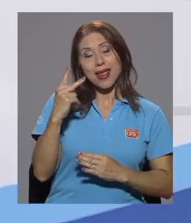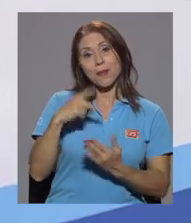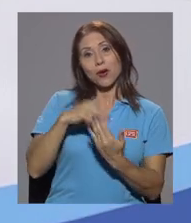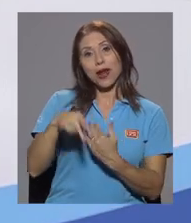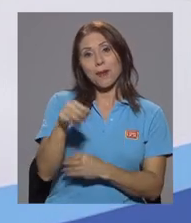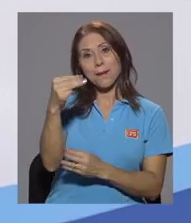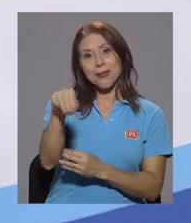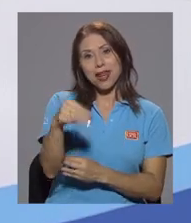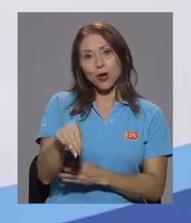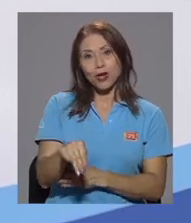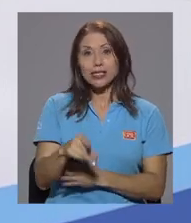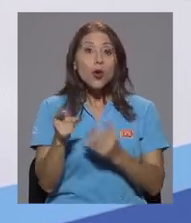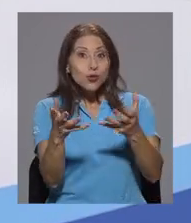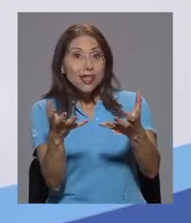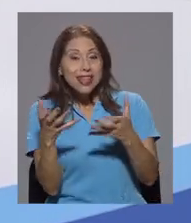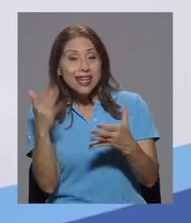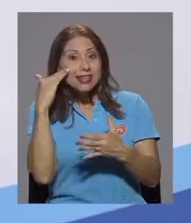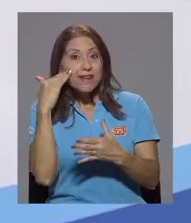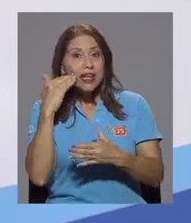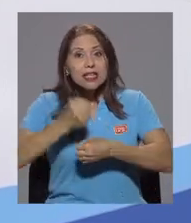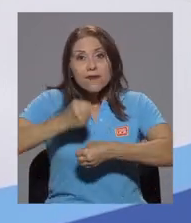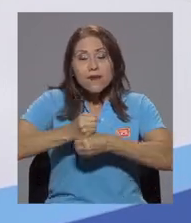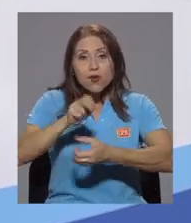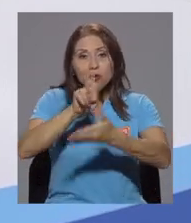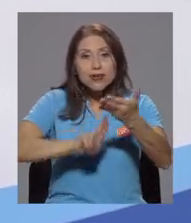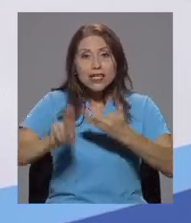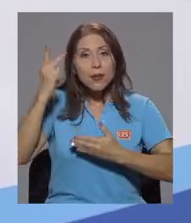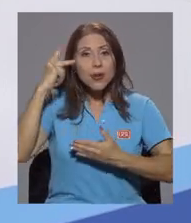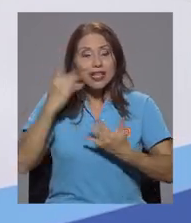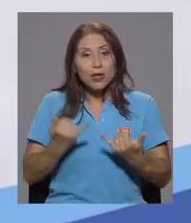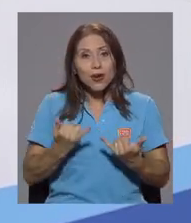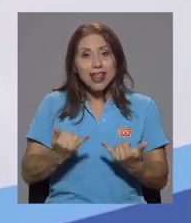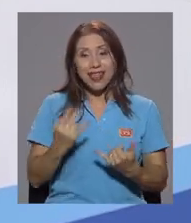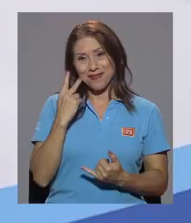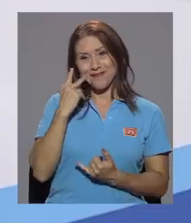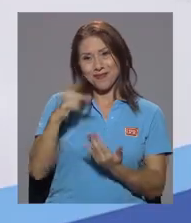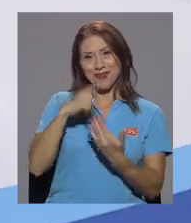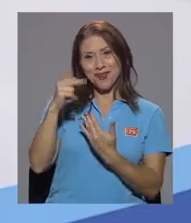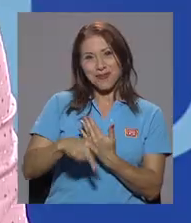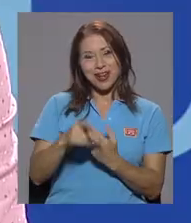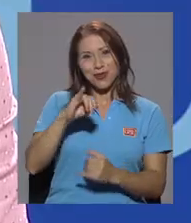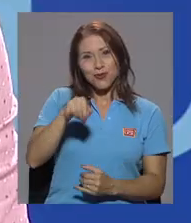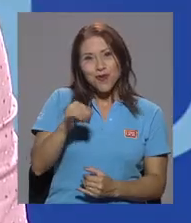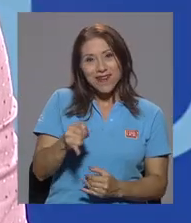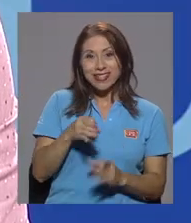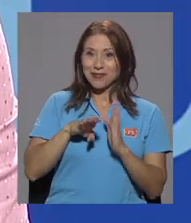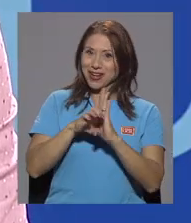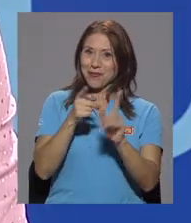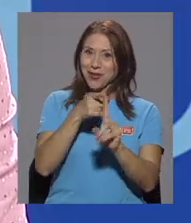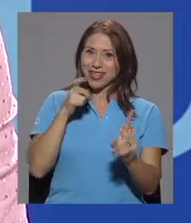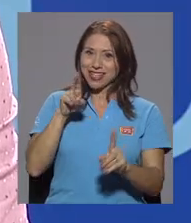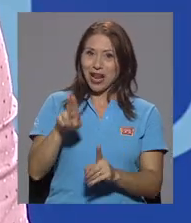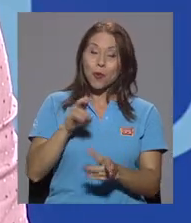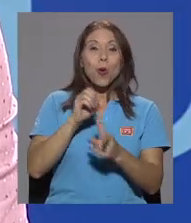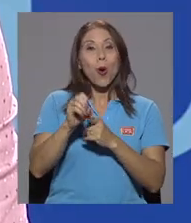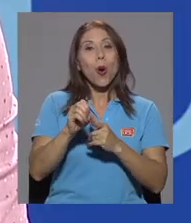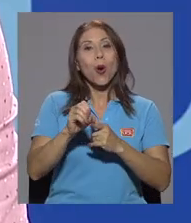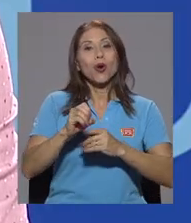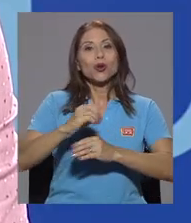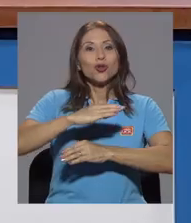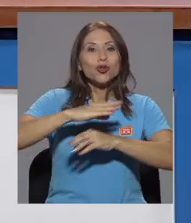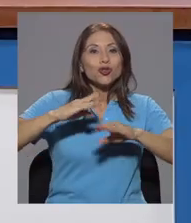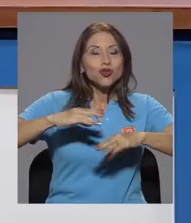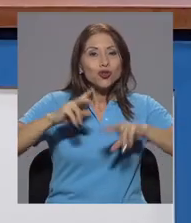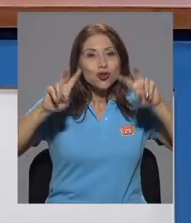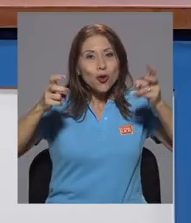quieres saber sobre el quehacer universitario y sobre la política en la actualidad no sintoniza los jueves donde está desde el laburo donde están sobre la mesa los viernes es un día dedicado